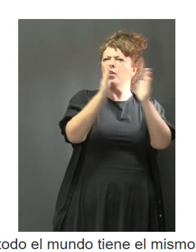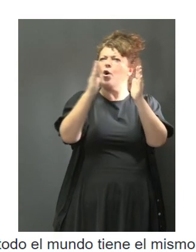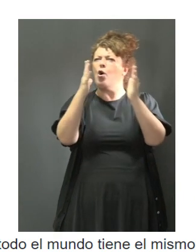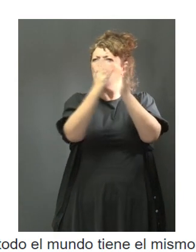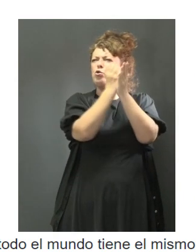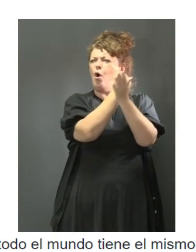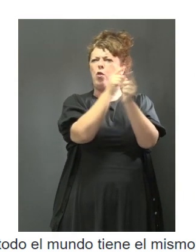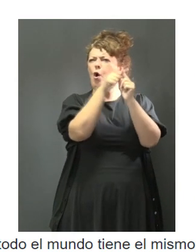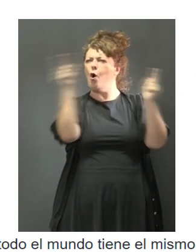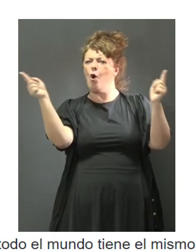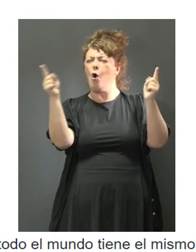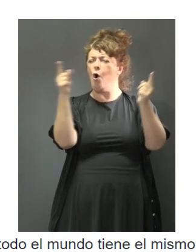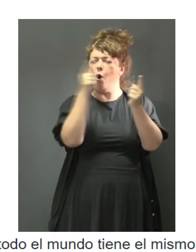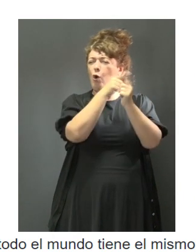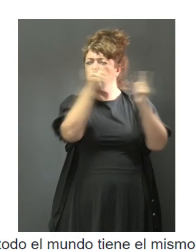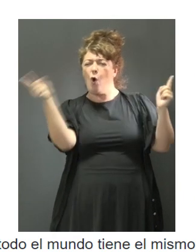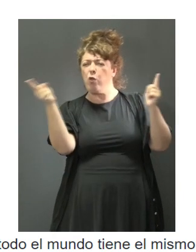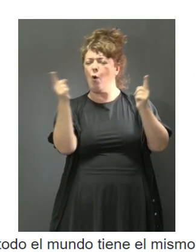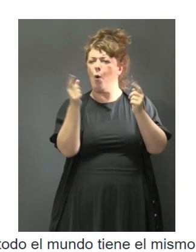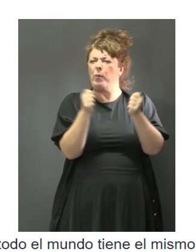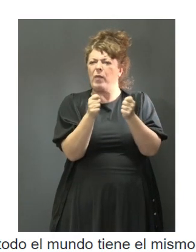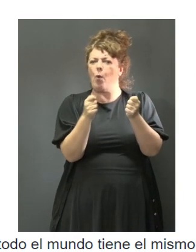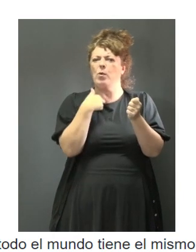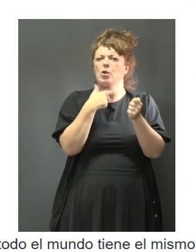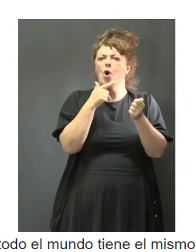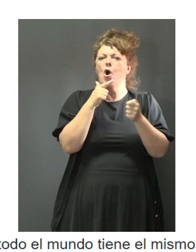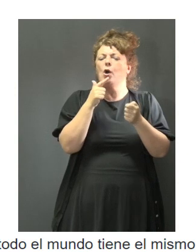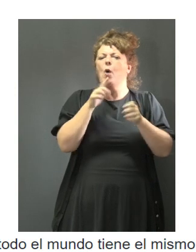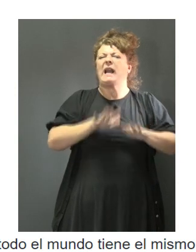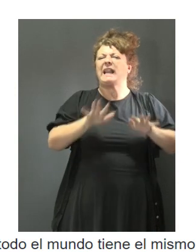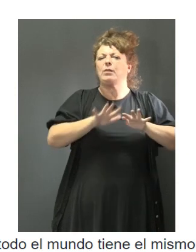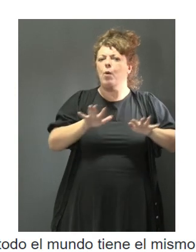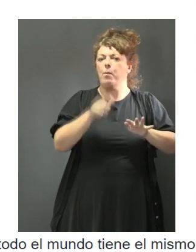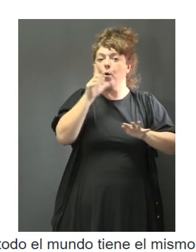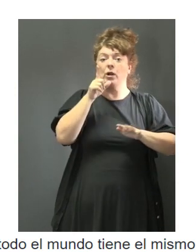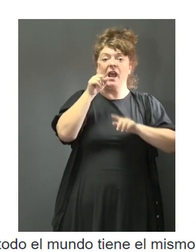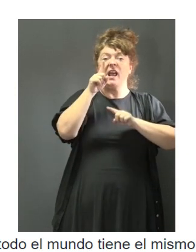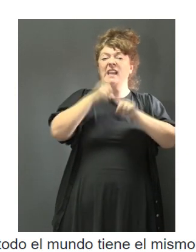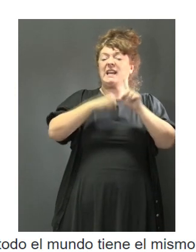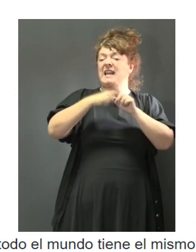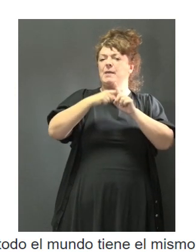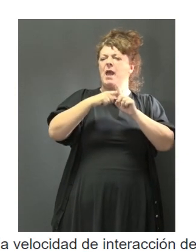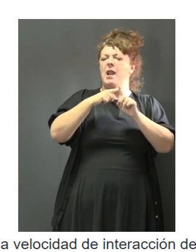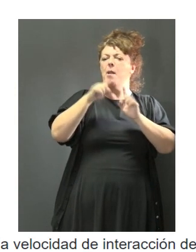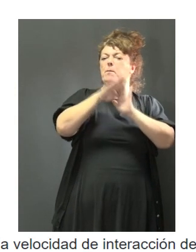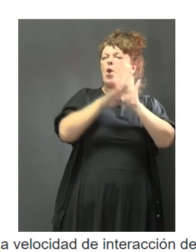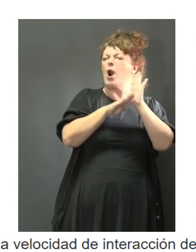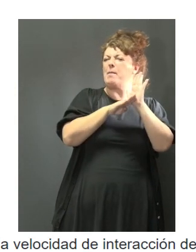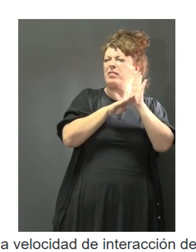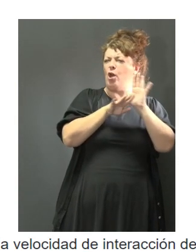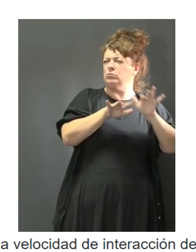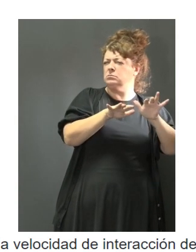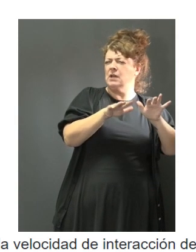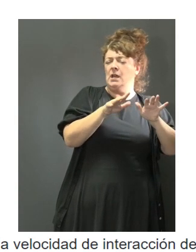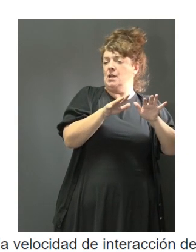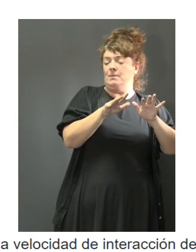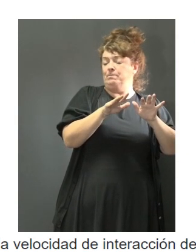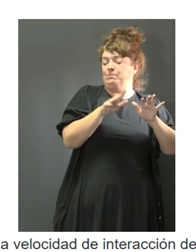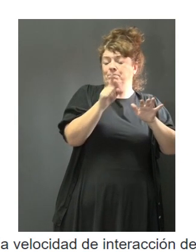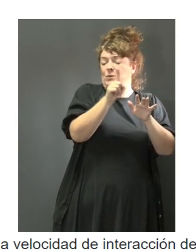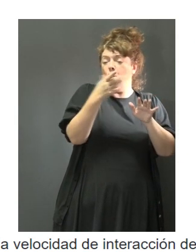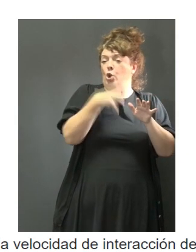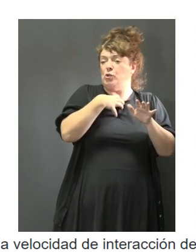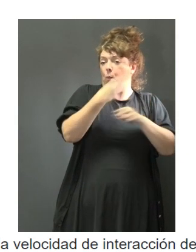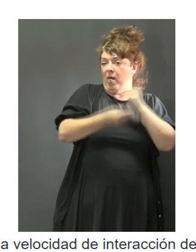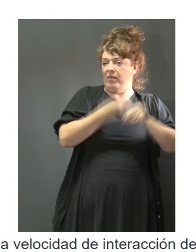todo, porque es imposible que todo el videojuego tú puedas determinar el ritmo, porque a nivel de programación eso no es asumible, pero sí que tengas